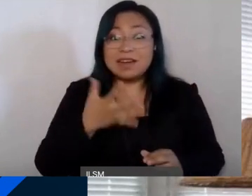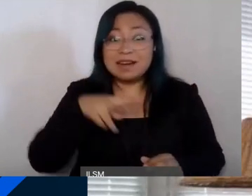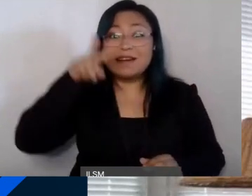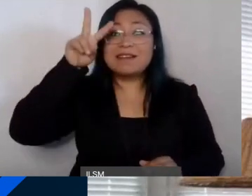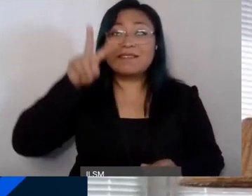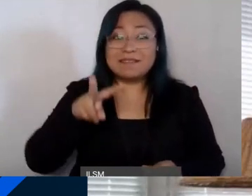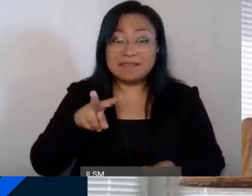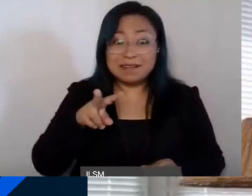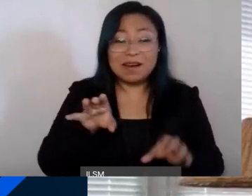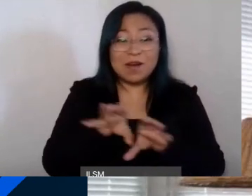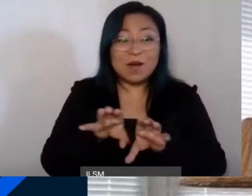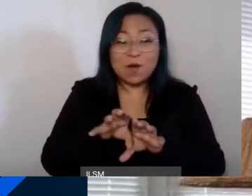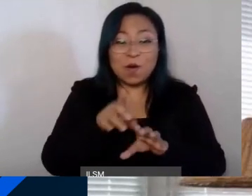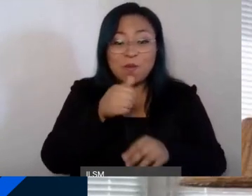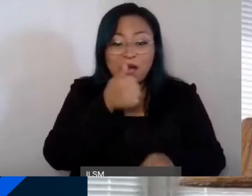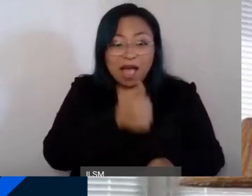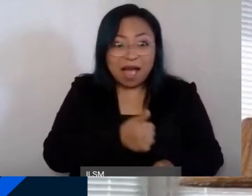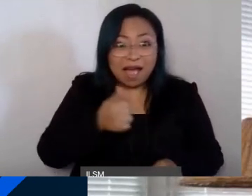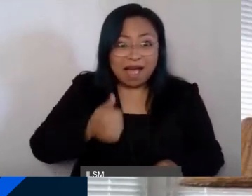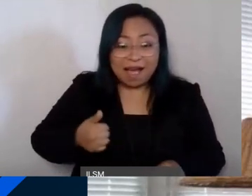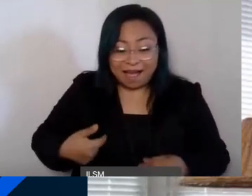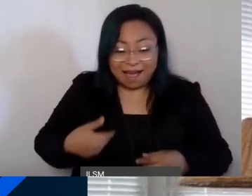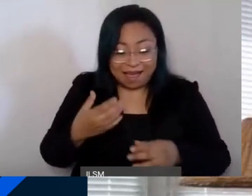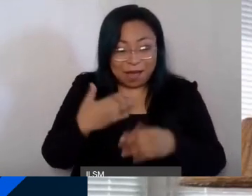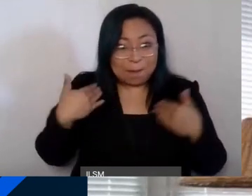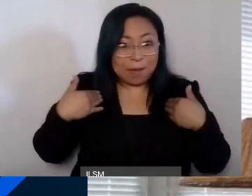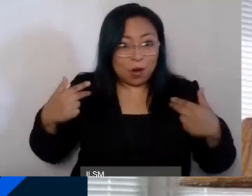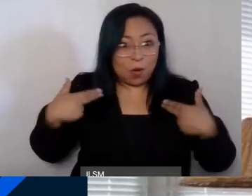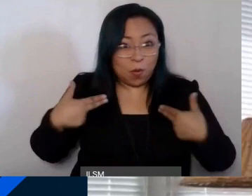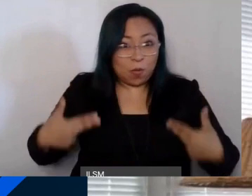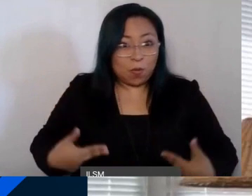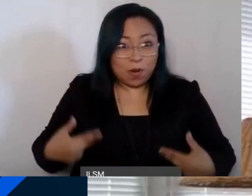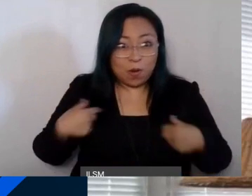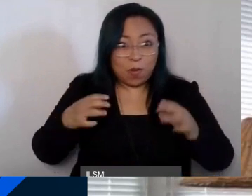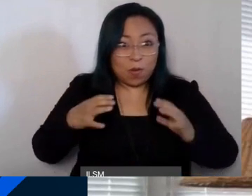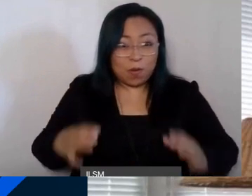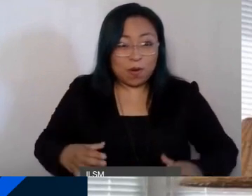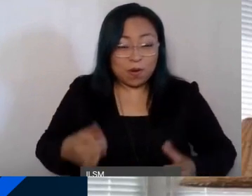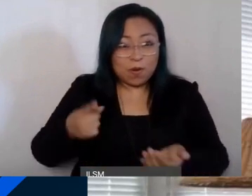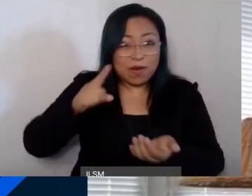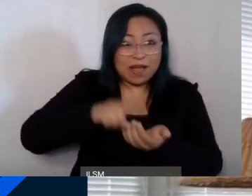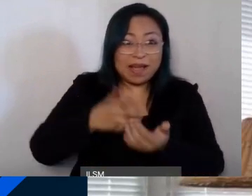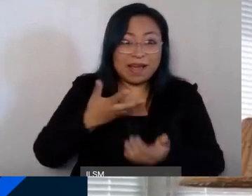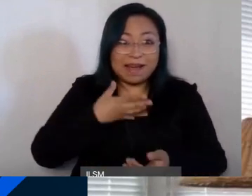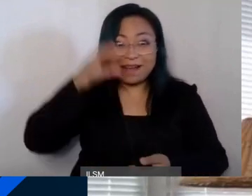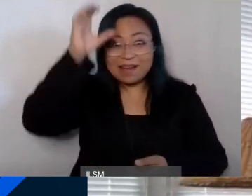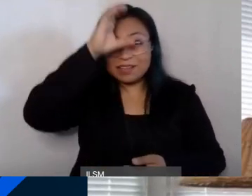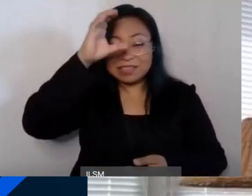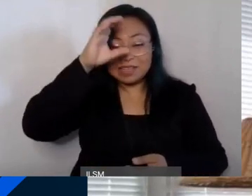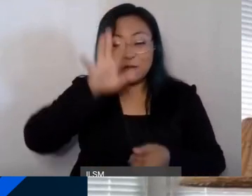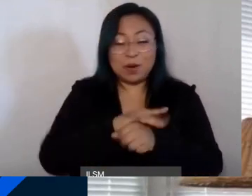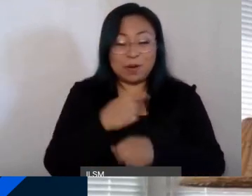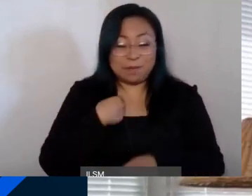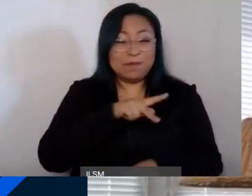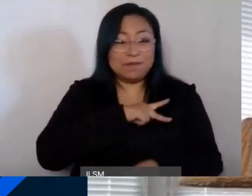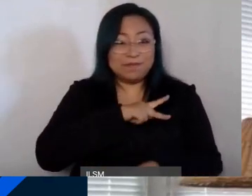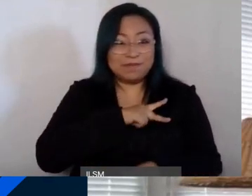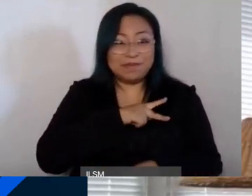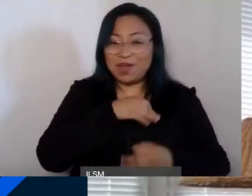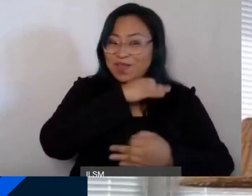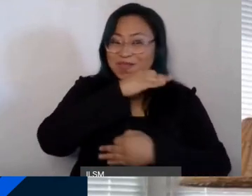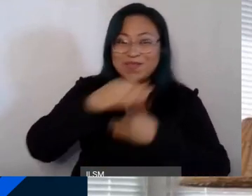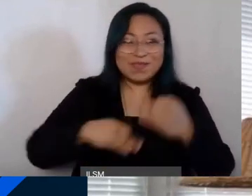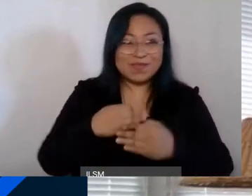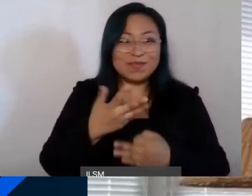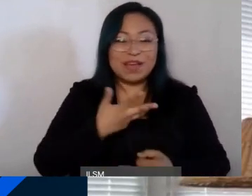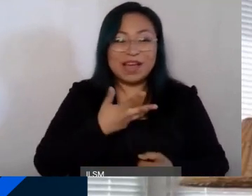no van a tener conciencia nuestras células es que para mí todo tiene conciencia pero si vamos